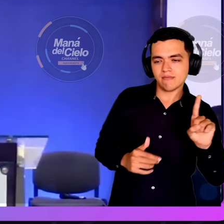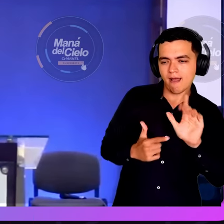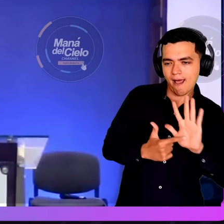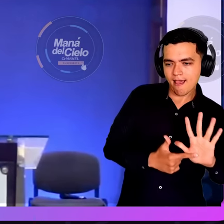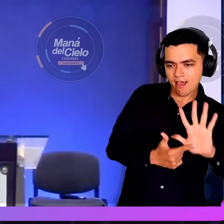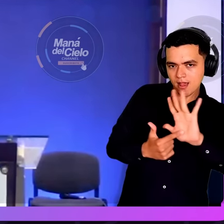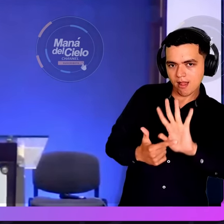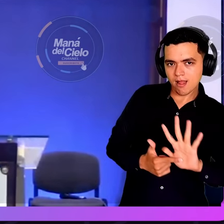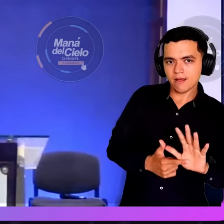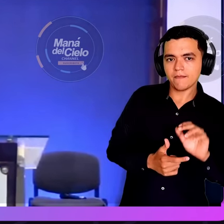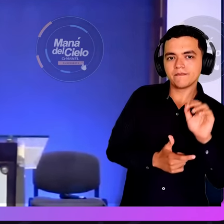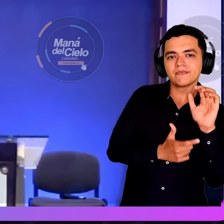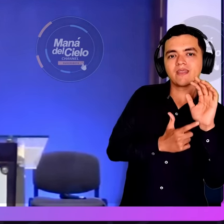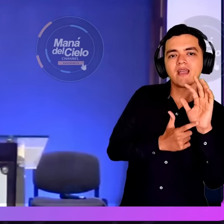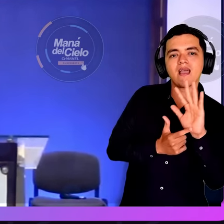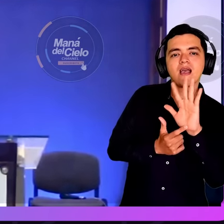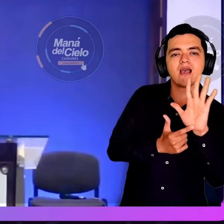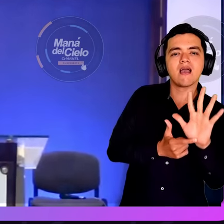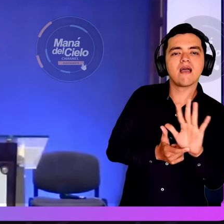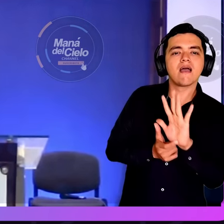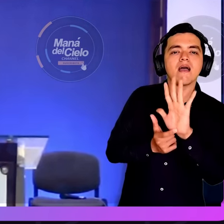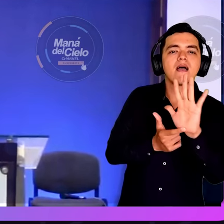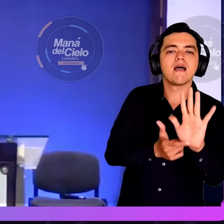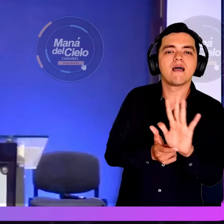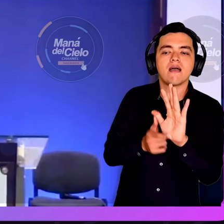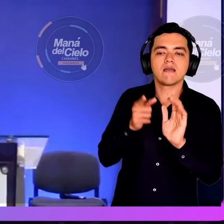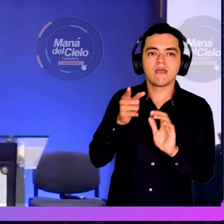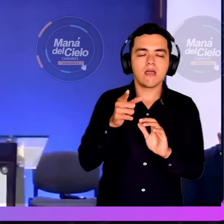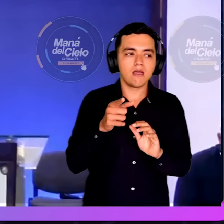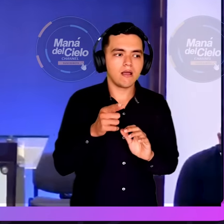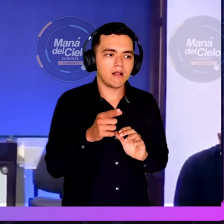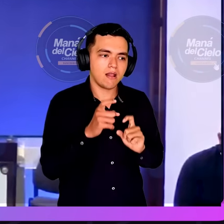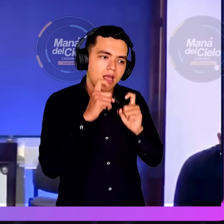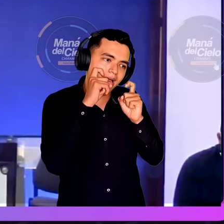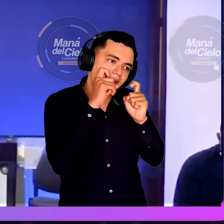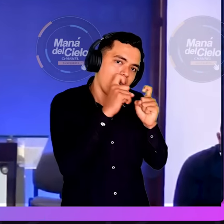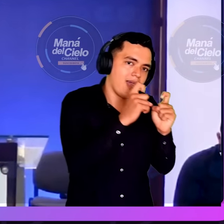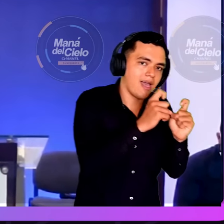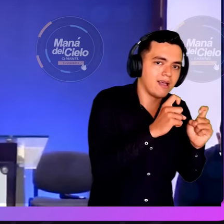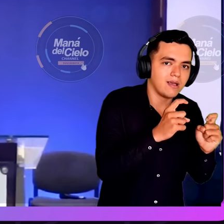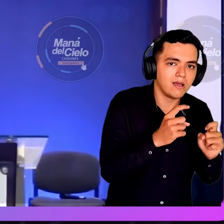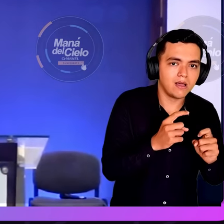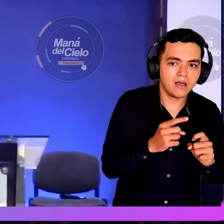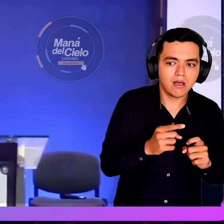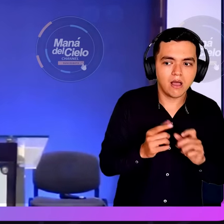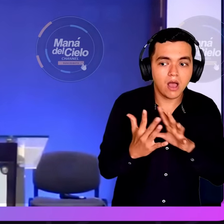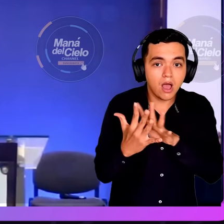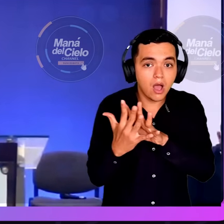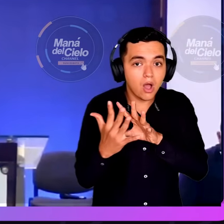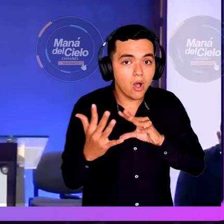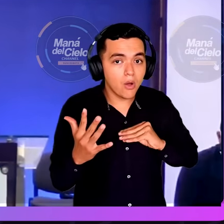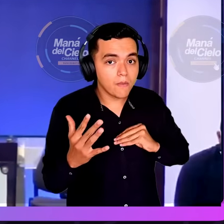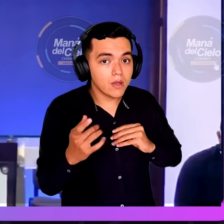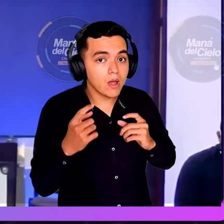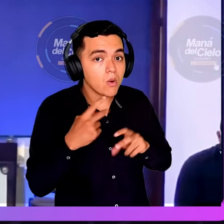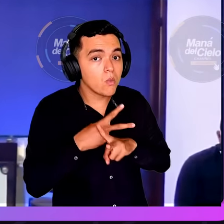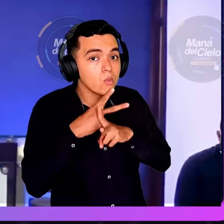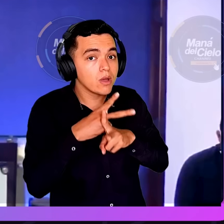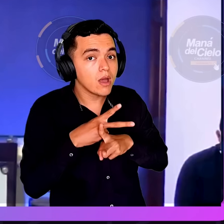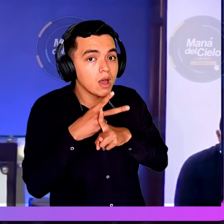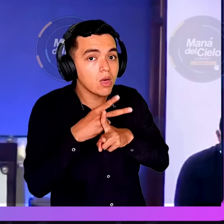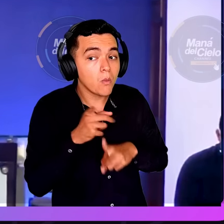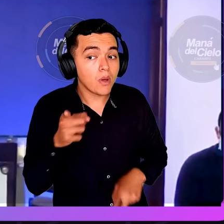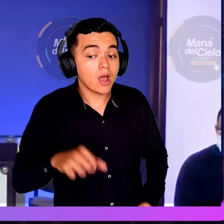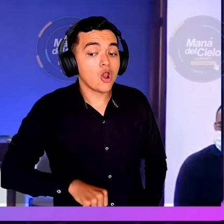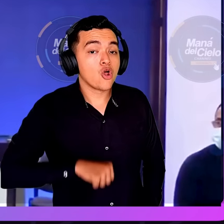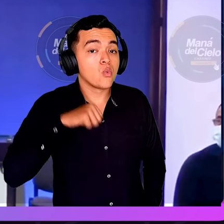Sansón. Sansón no llegó a ser el líder que Dios quería porque tenía un carácter muy fuerte, muy agresivo, porque era un